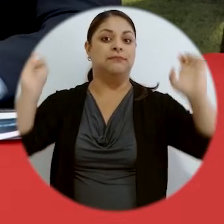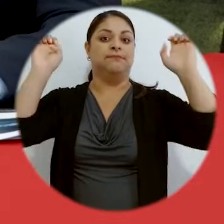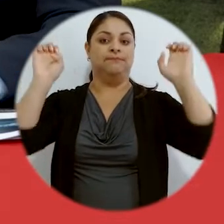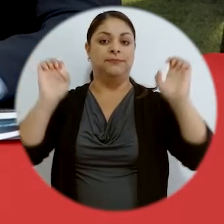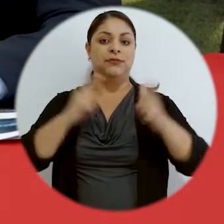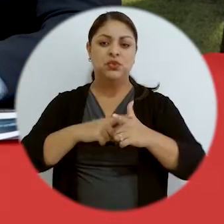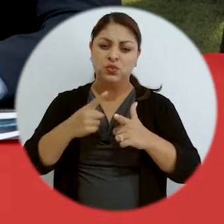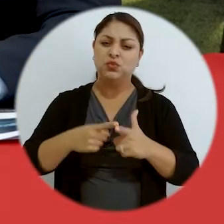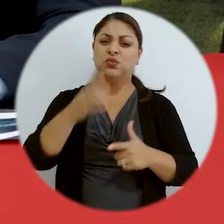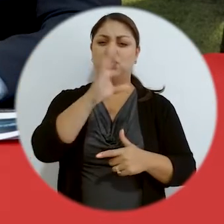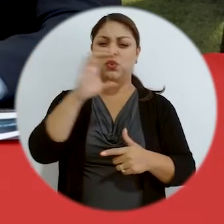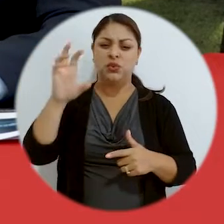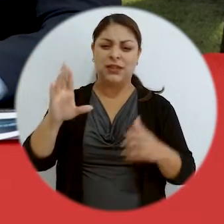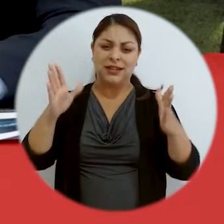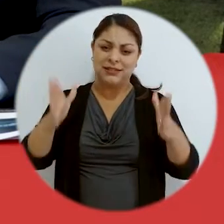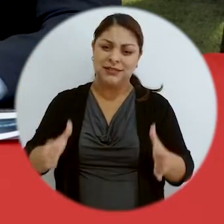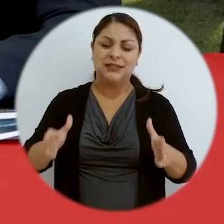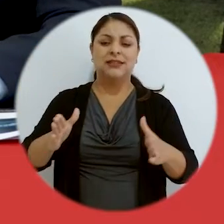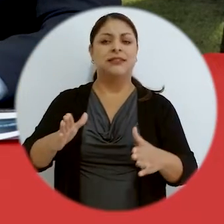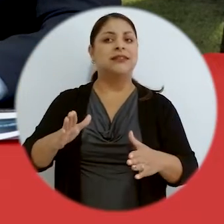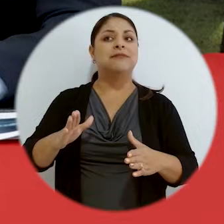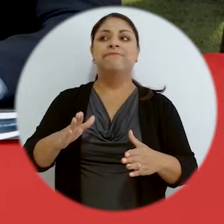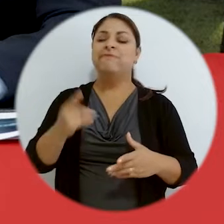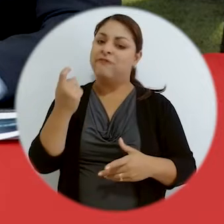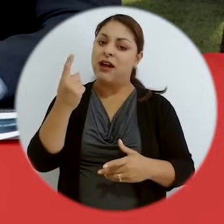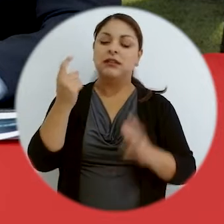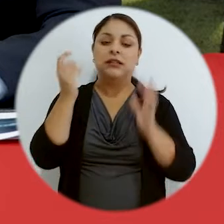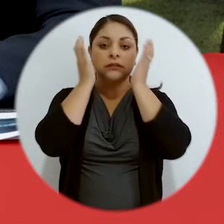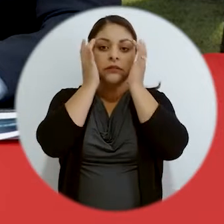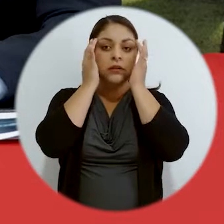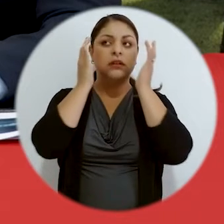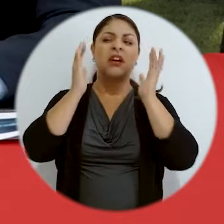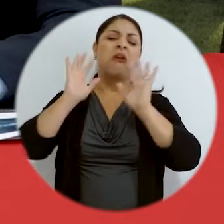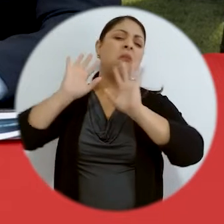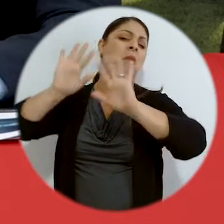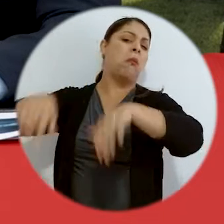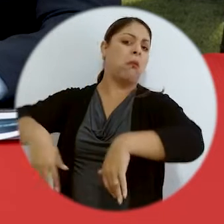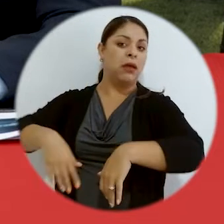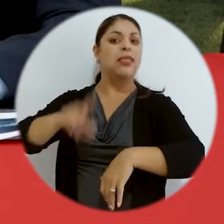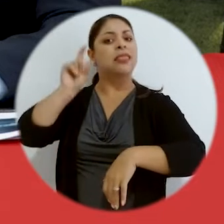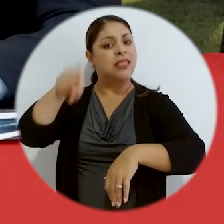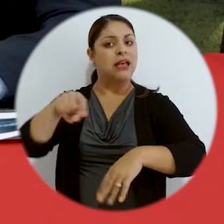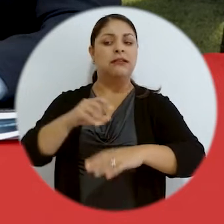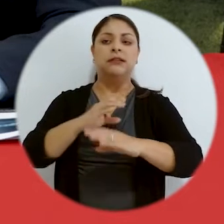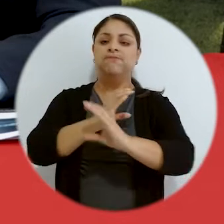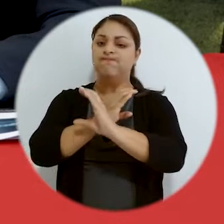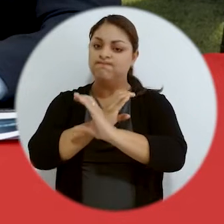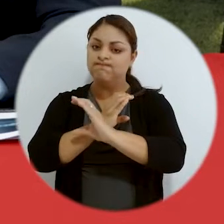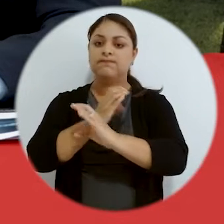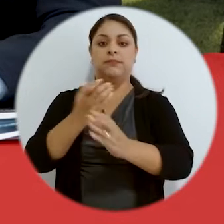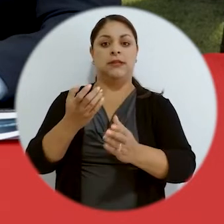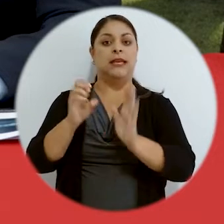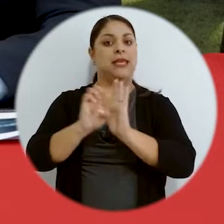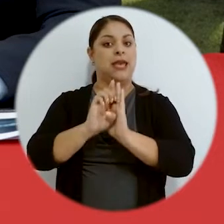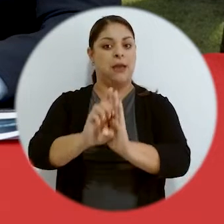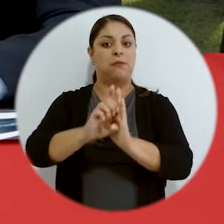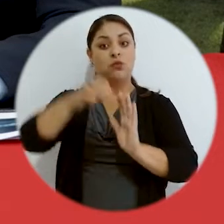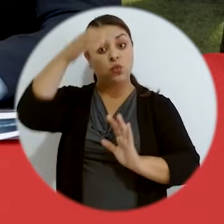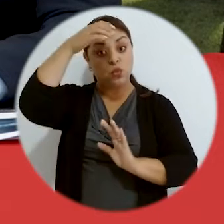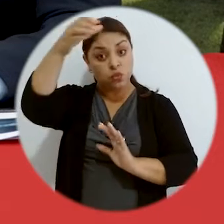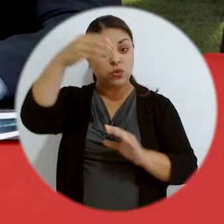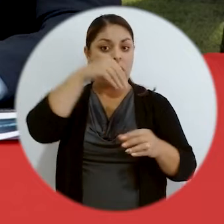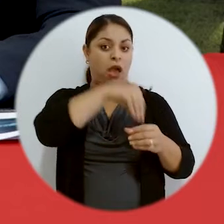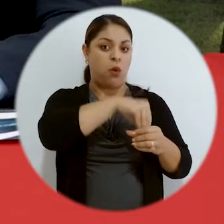no. Entonces los costarricenses nos hemos despreocupado, digamos, de los mecanismos de protección y, por ejemplo, tenemos